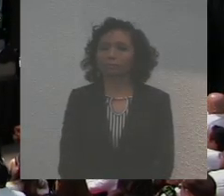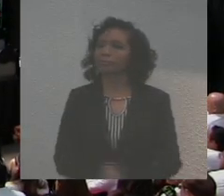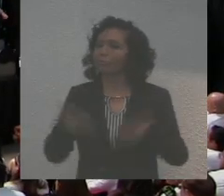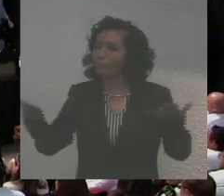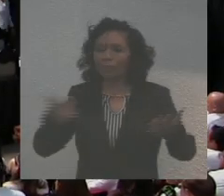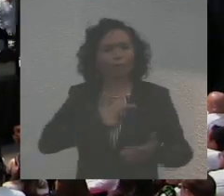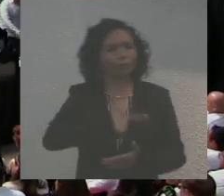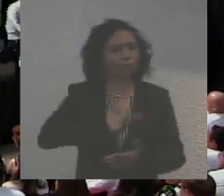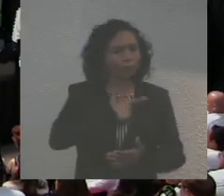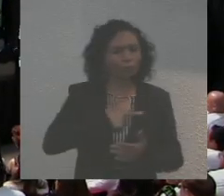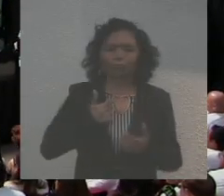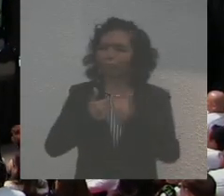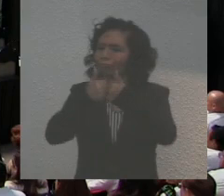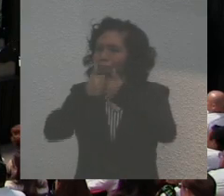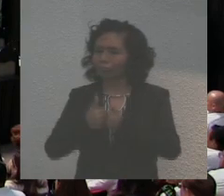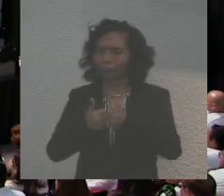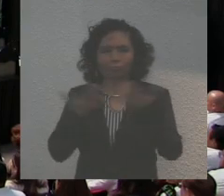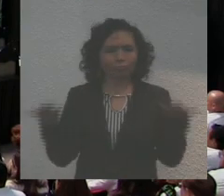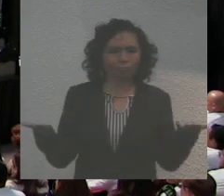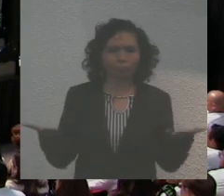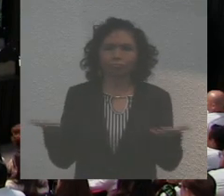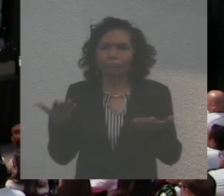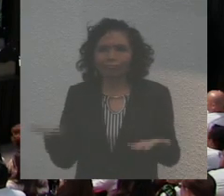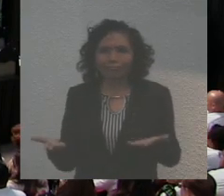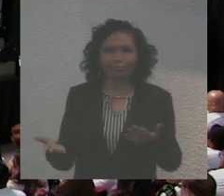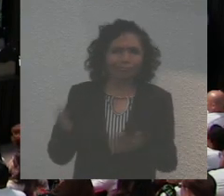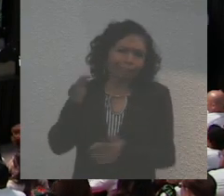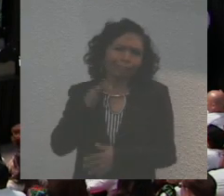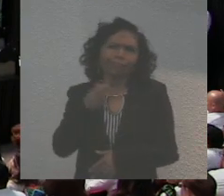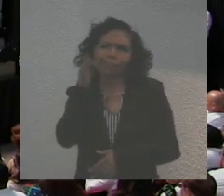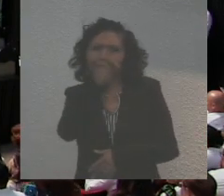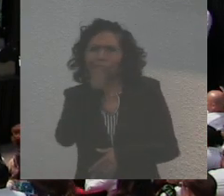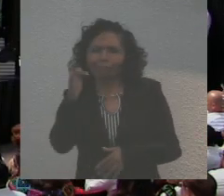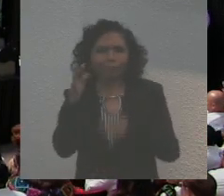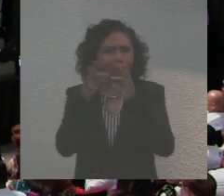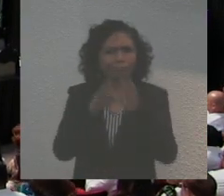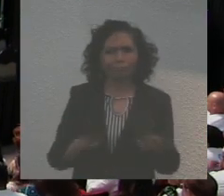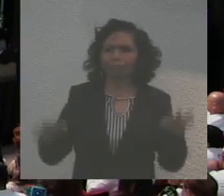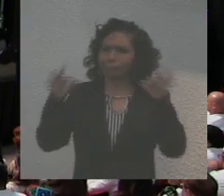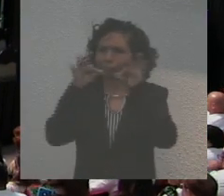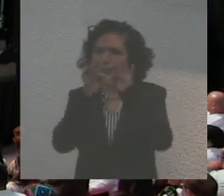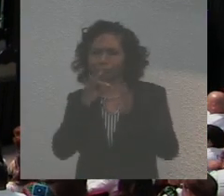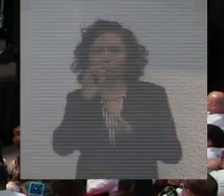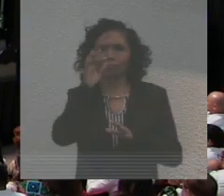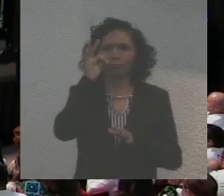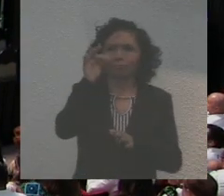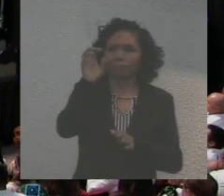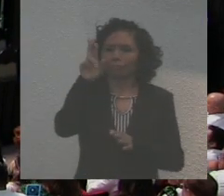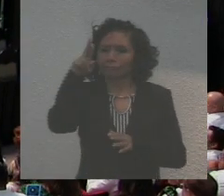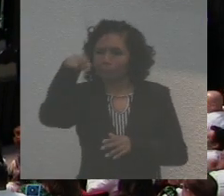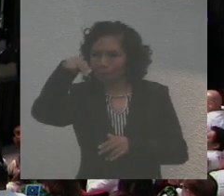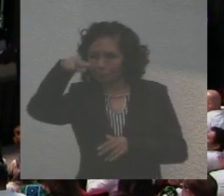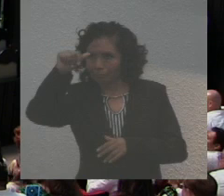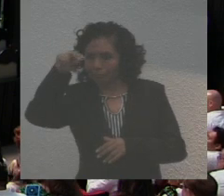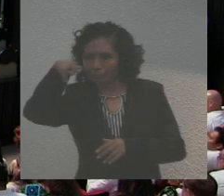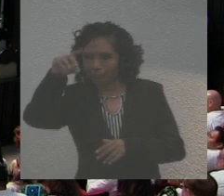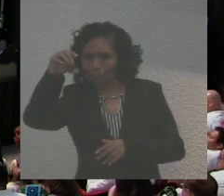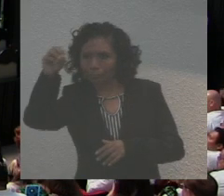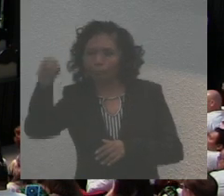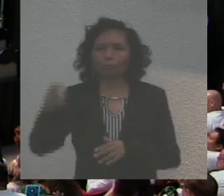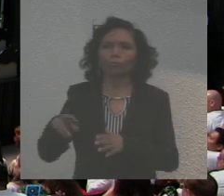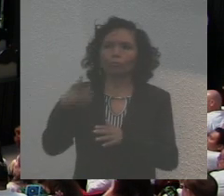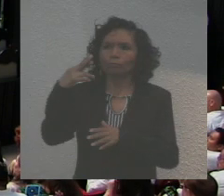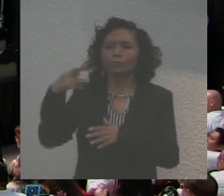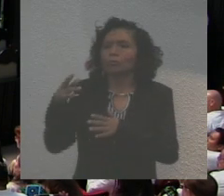Qué gusto estar aquí el día de hoy en esta celebración. Fernando Rojas, Rosy Valdés, muchas gracias por este video que es